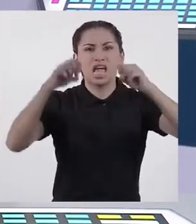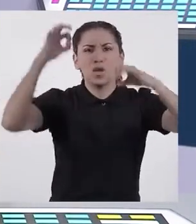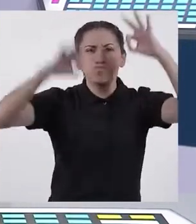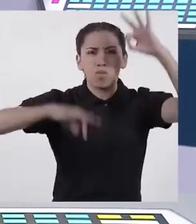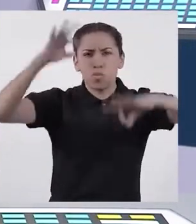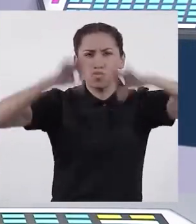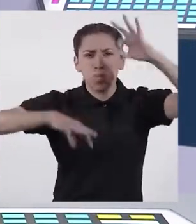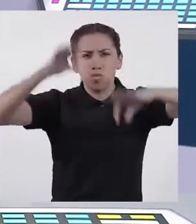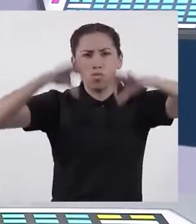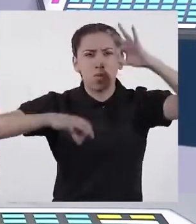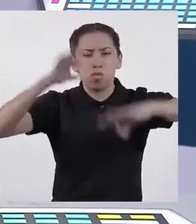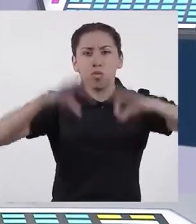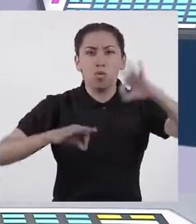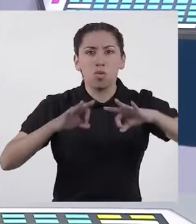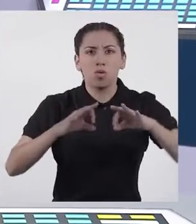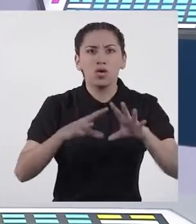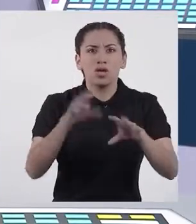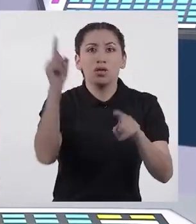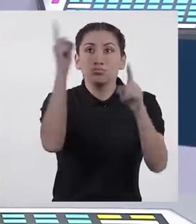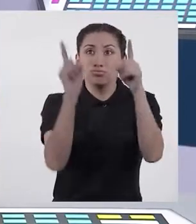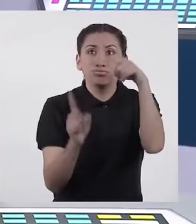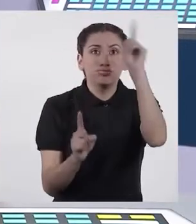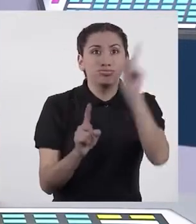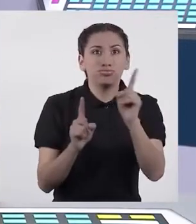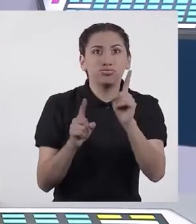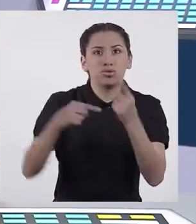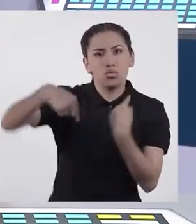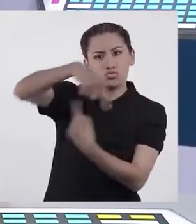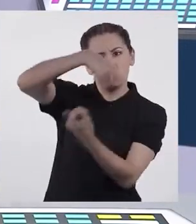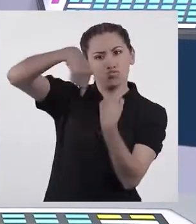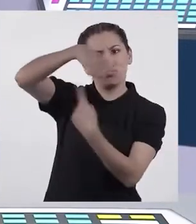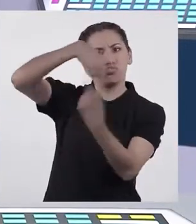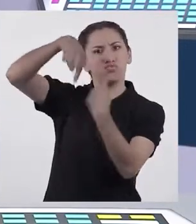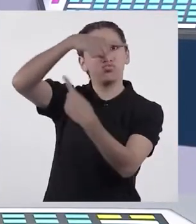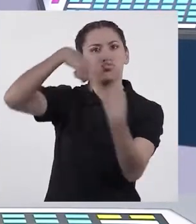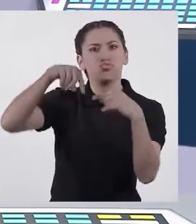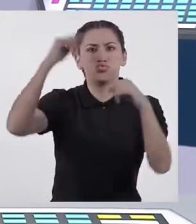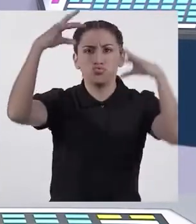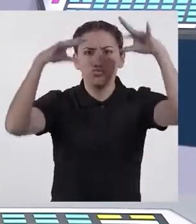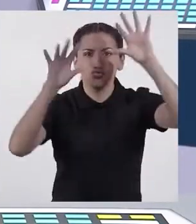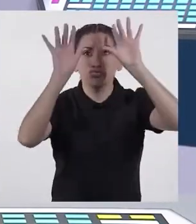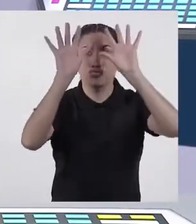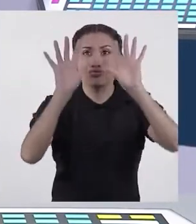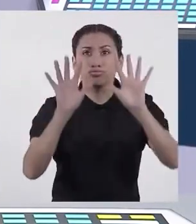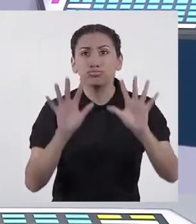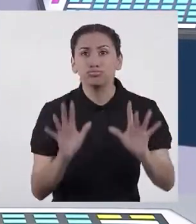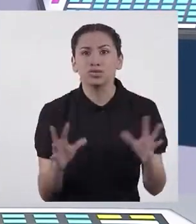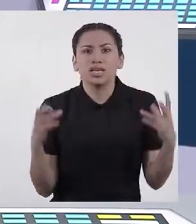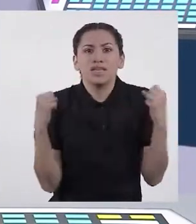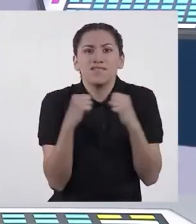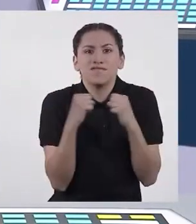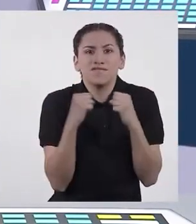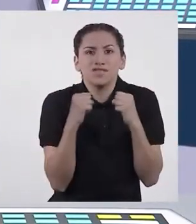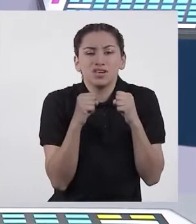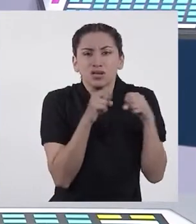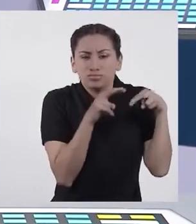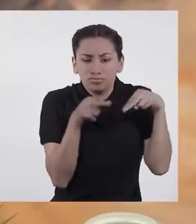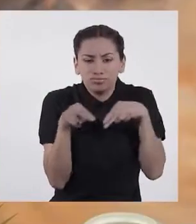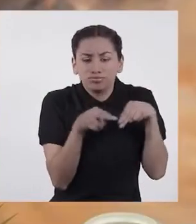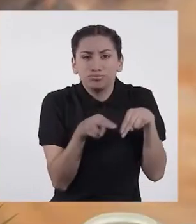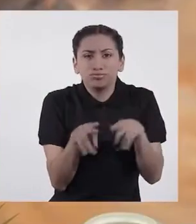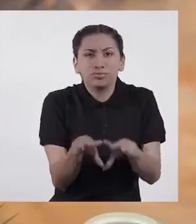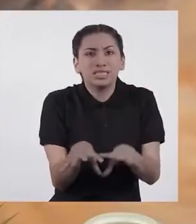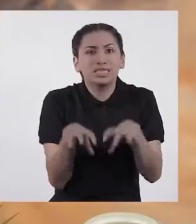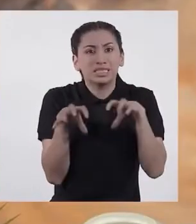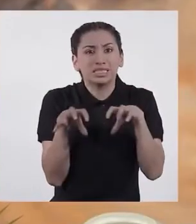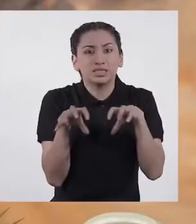granizo, vendavales, tormentas de nieve, friaje, sequías.